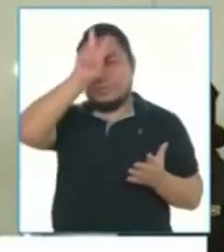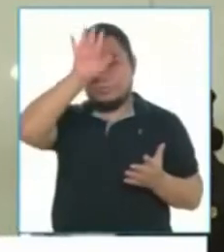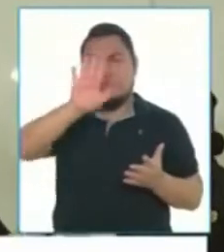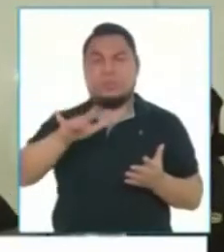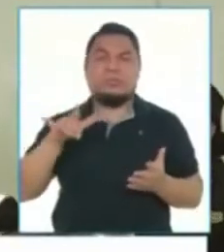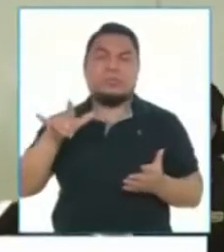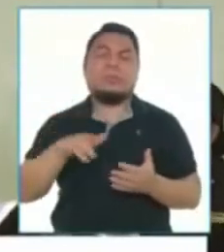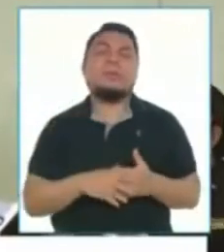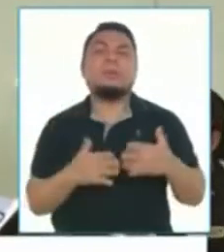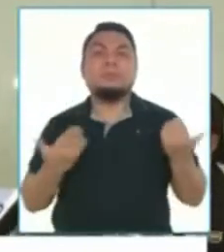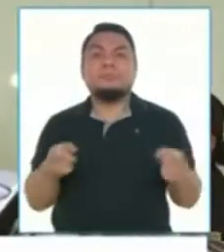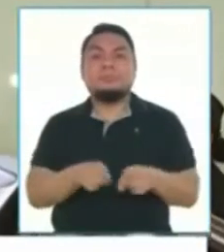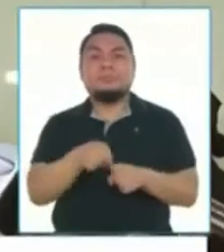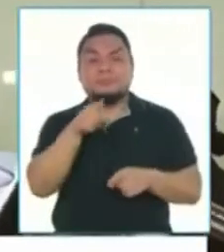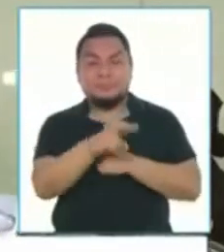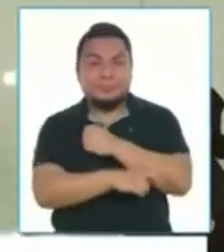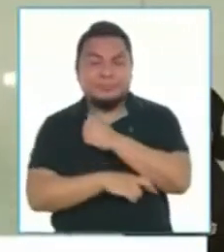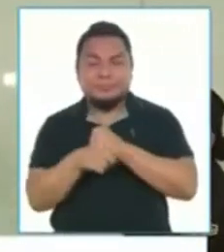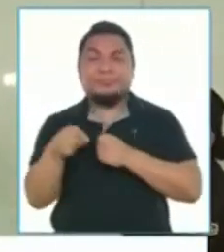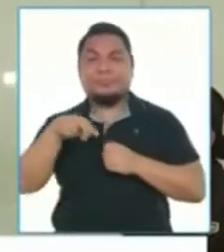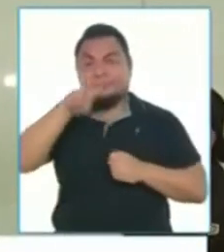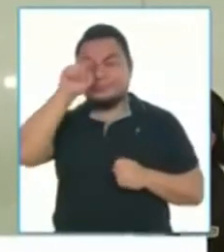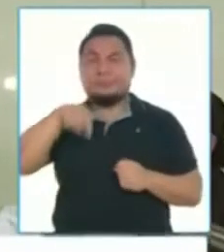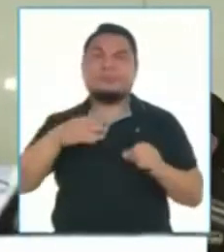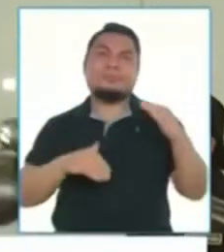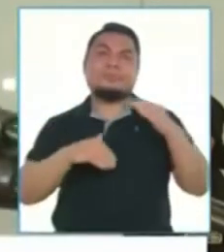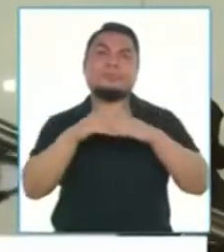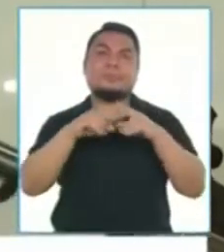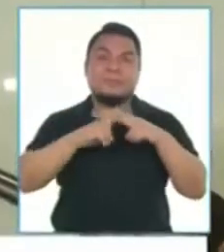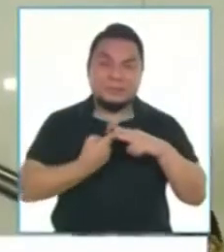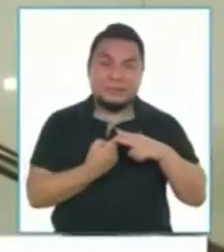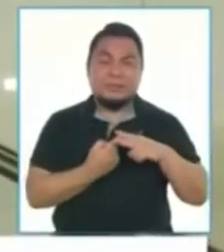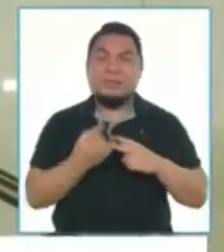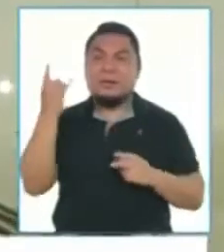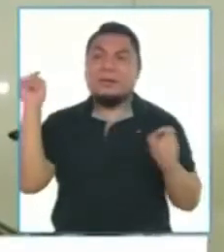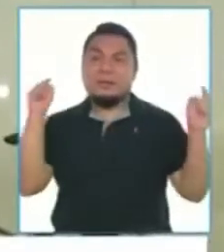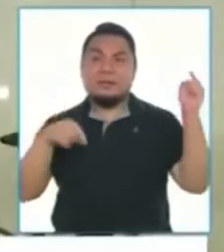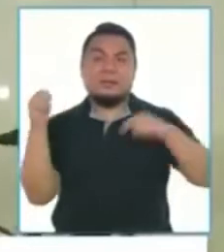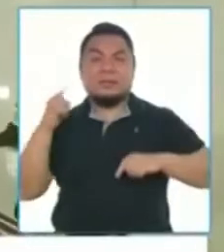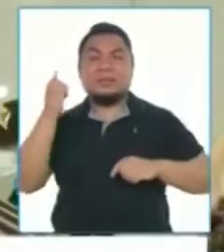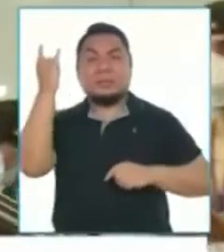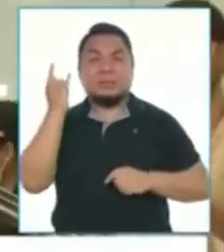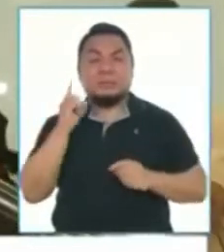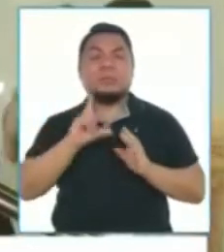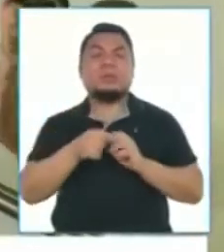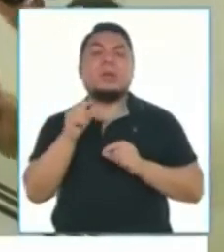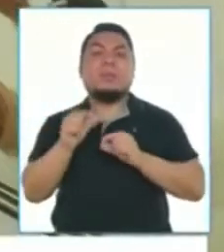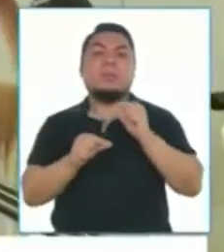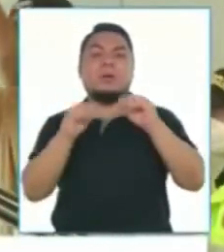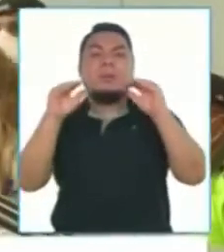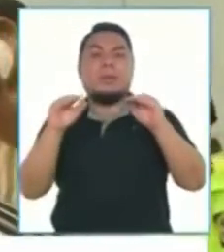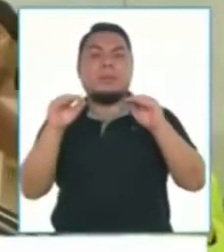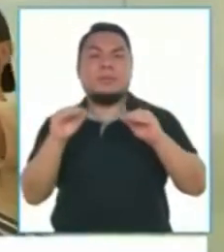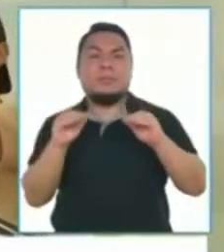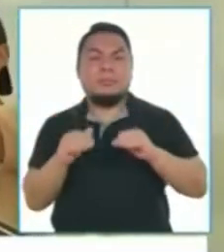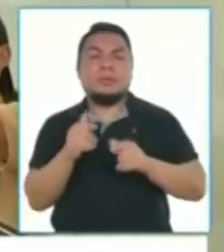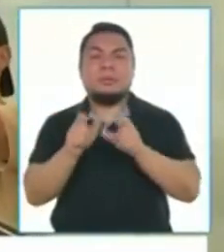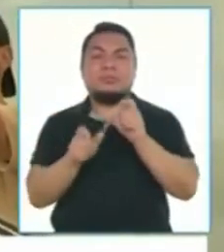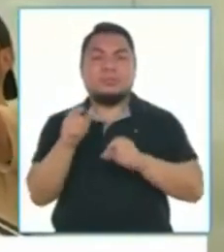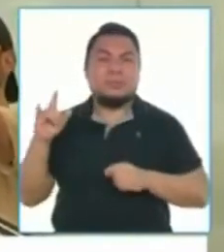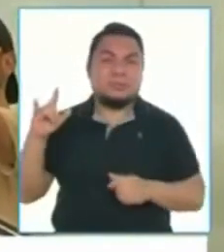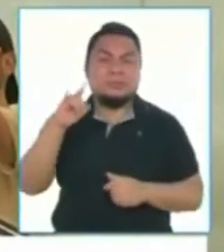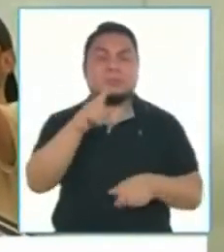Así que esto, igual que en los vuelos nacionales, tiene un pico inicial por la gran demanda que estaba embalsada, pero poco a poco va bajando, no solamente en el número de